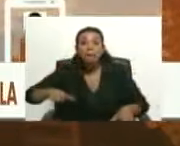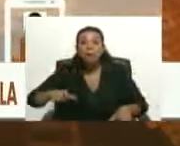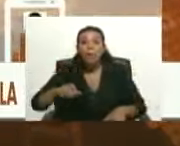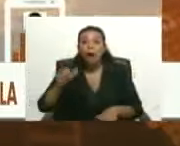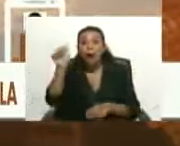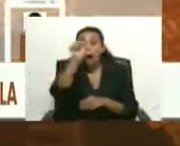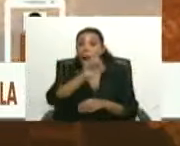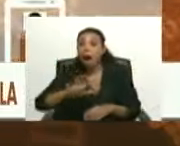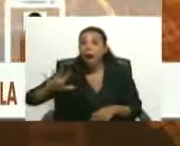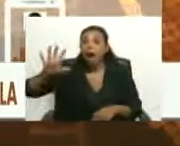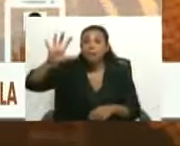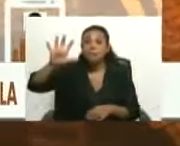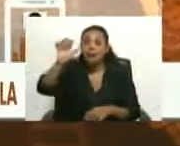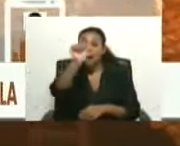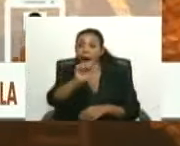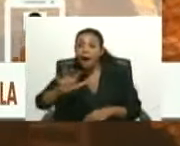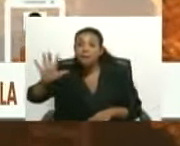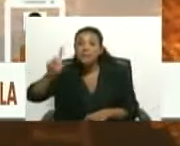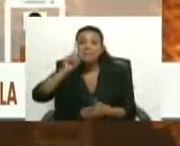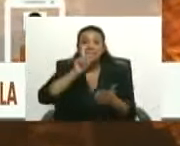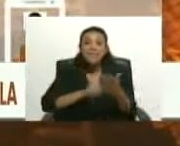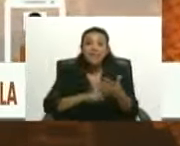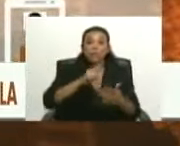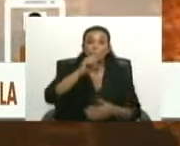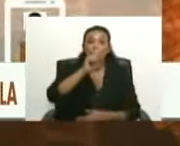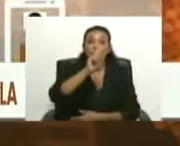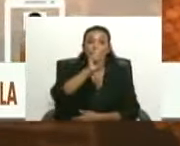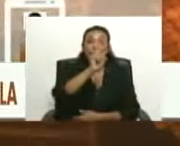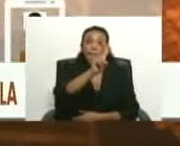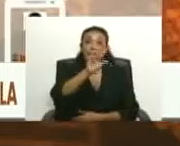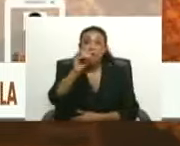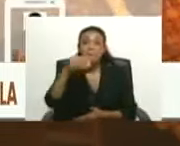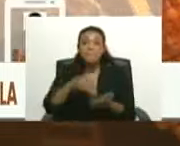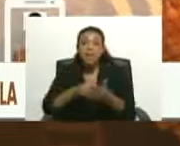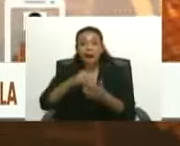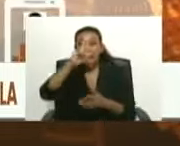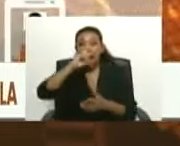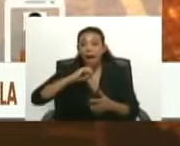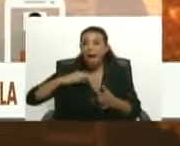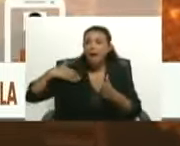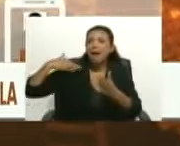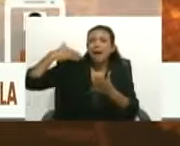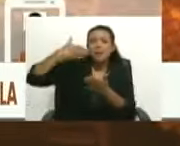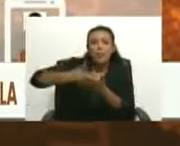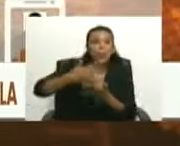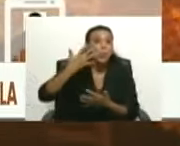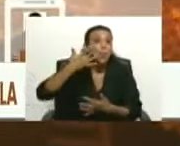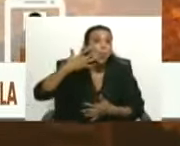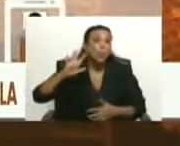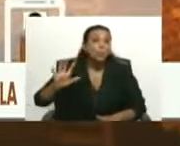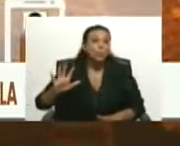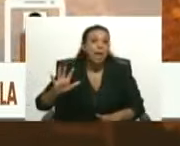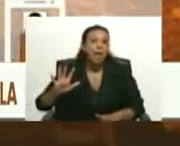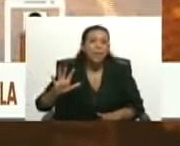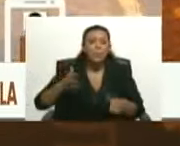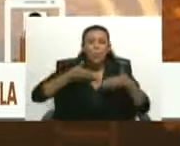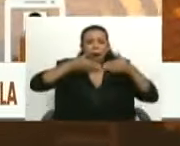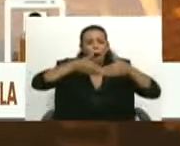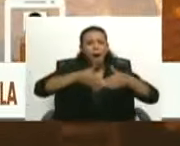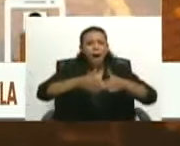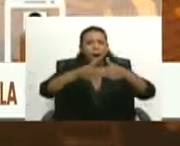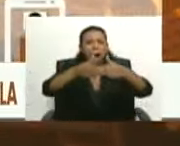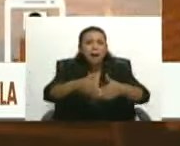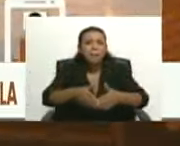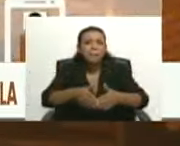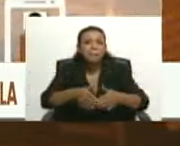de 120.000 años. Aquí en América hay registros que dicen que pudieron haber llegado por mar o que